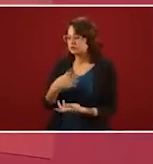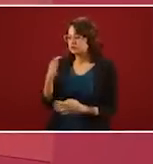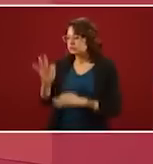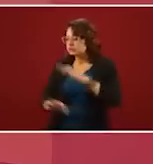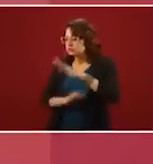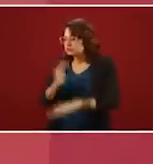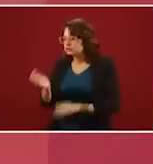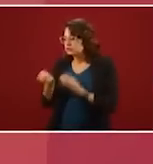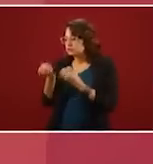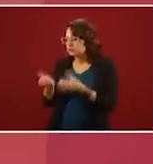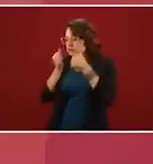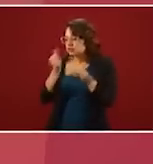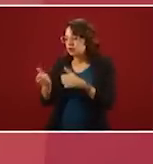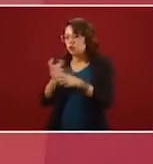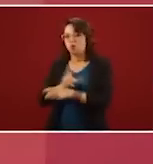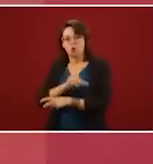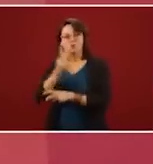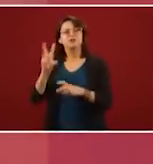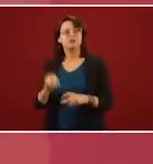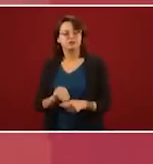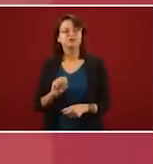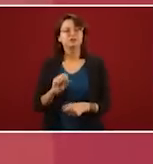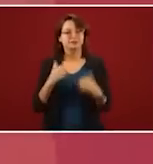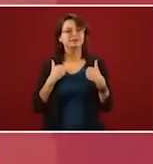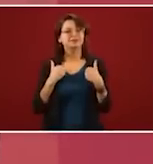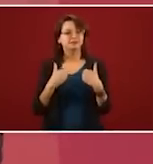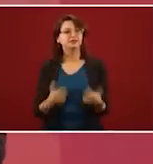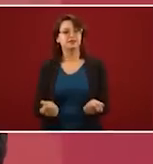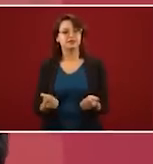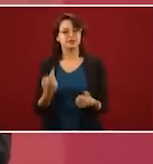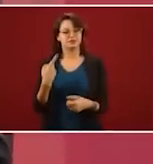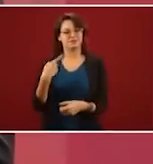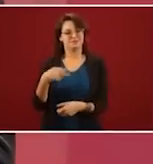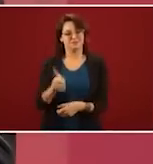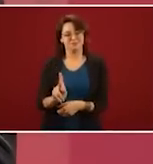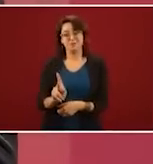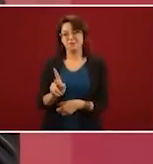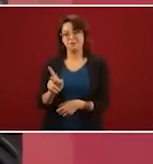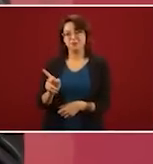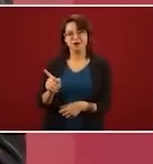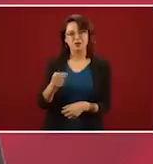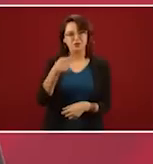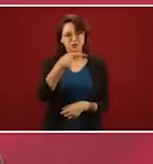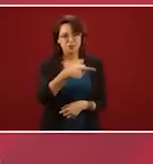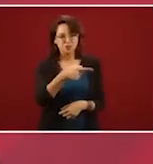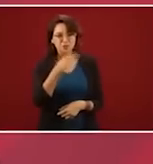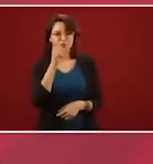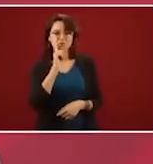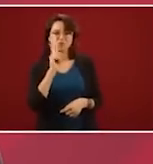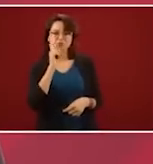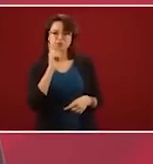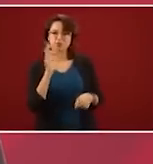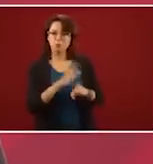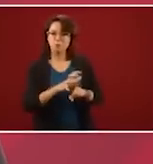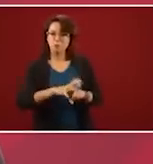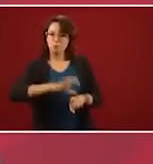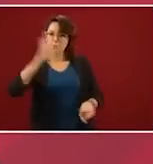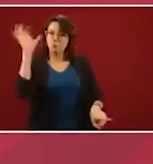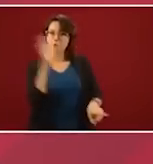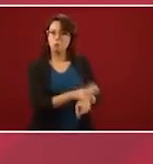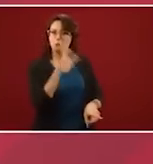atendidos, todo, pero la forma en que se agredió a esta mujer y